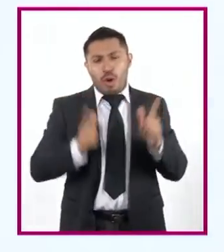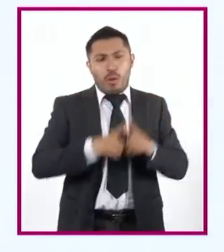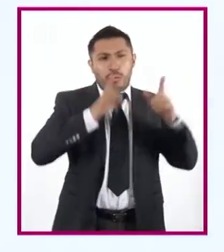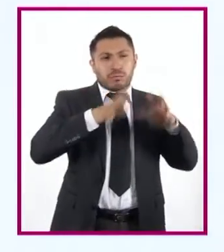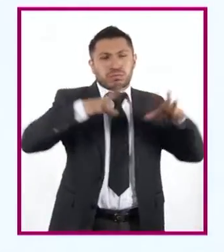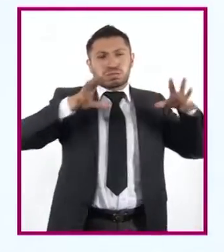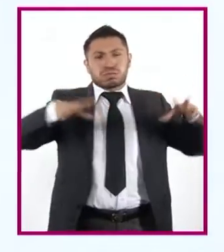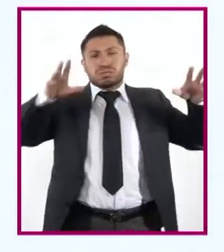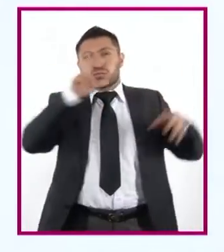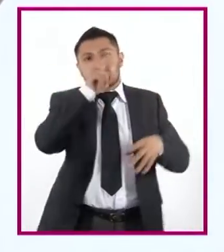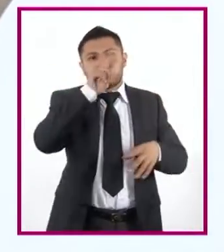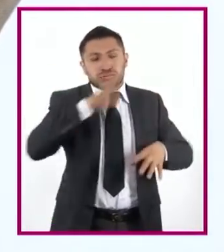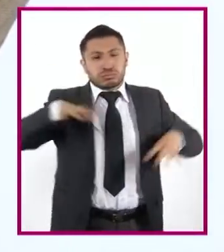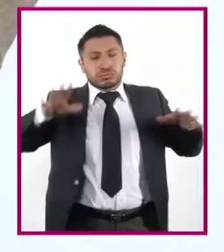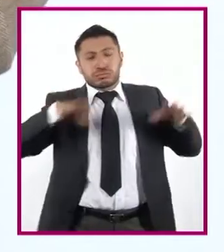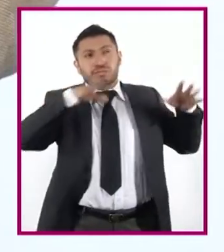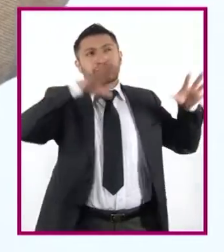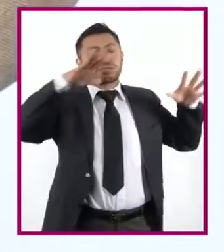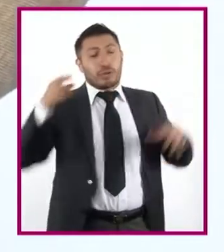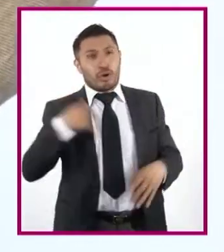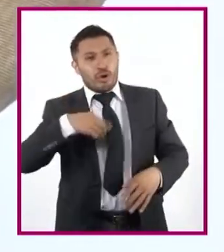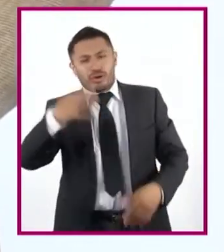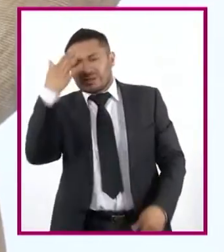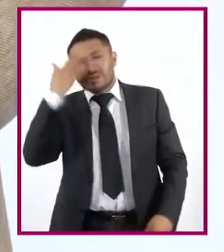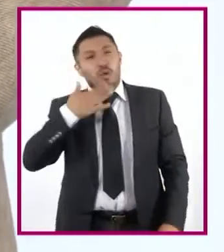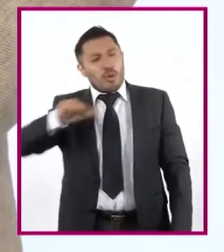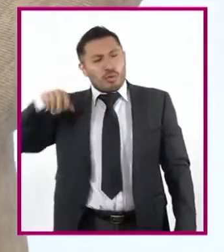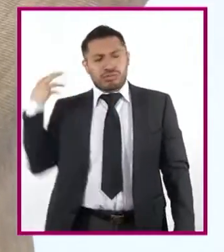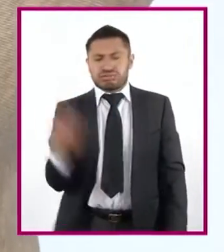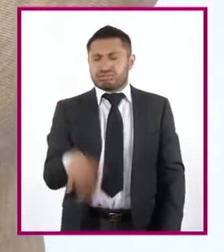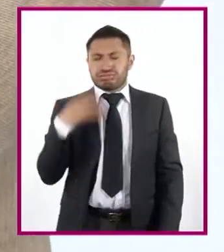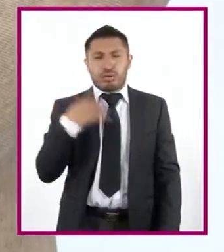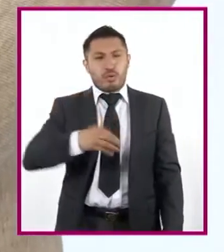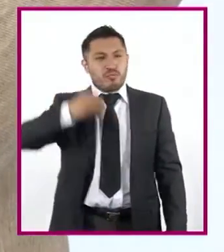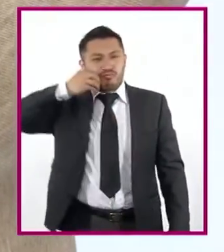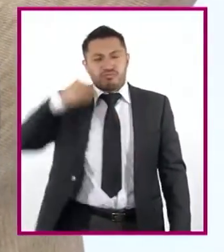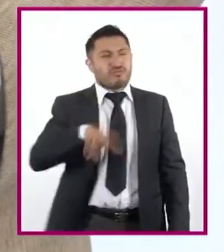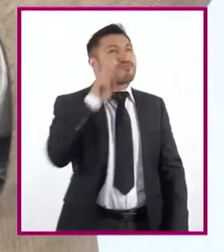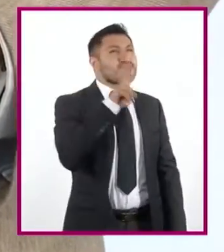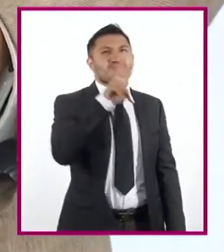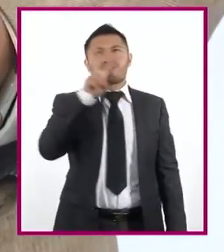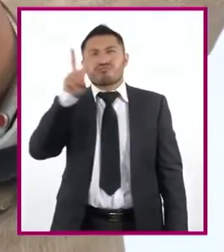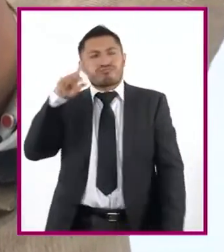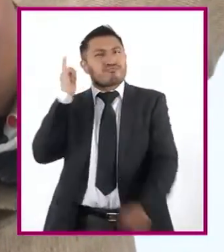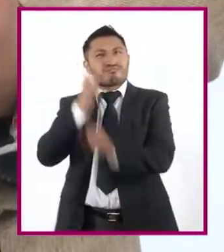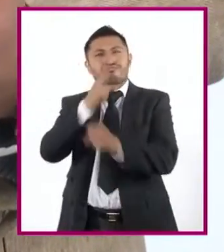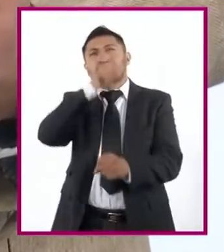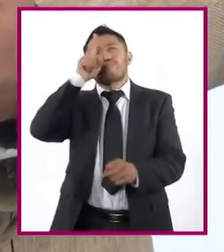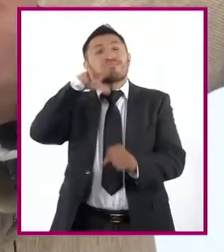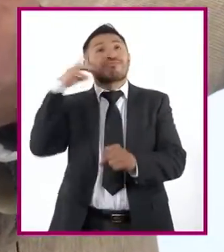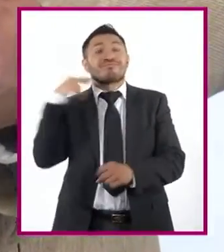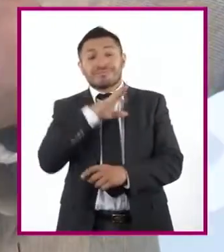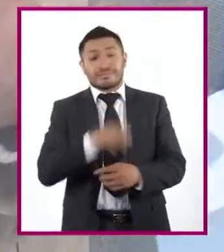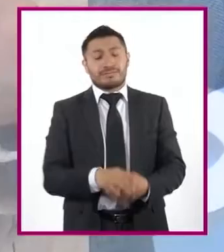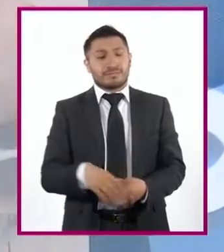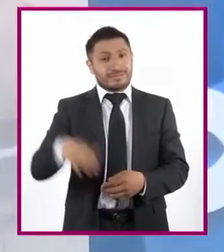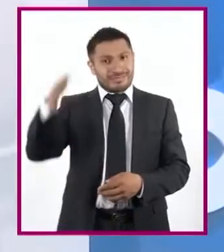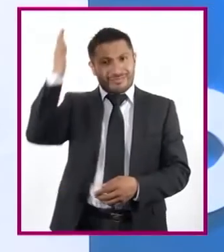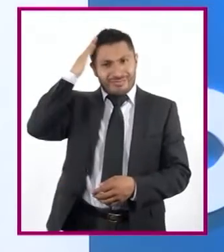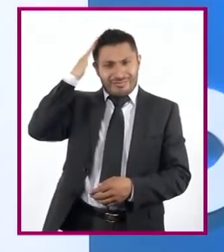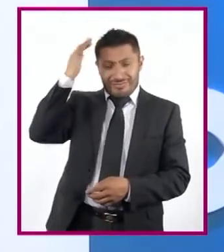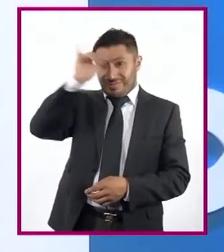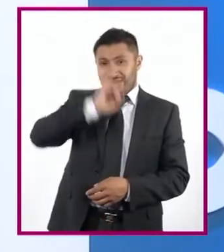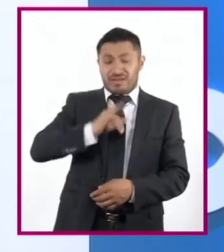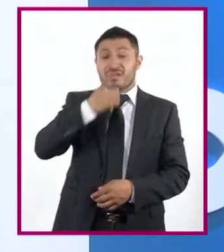Me volví habilidísimo en ese arte. Mi bondadoso patrón acababa de concederme algunos